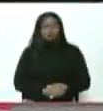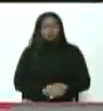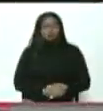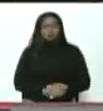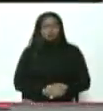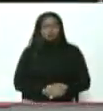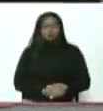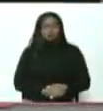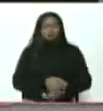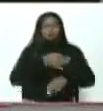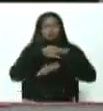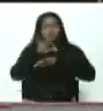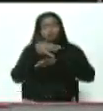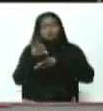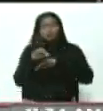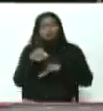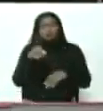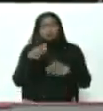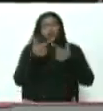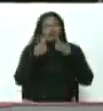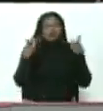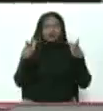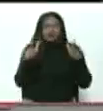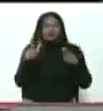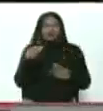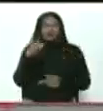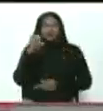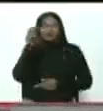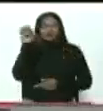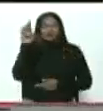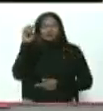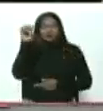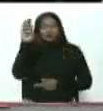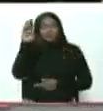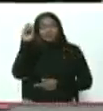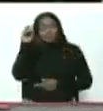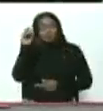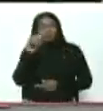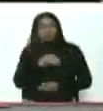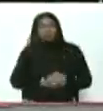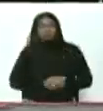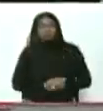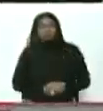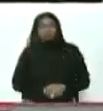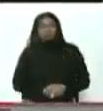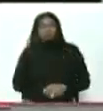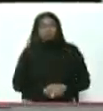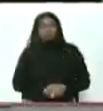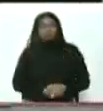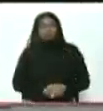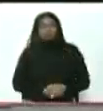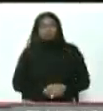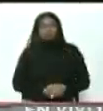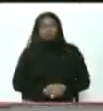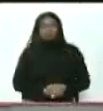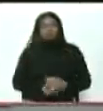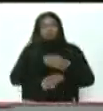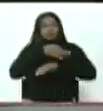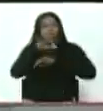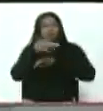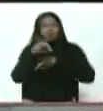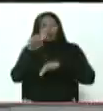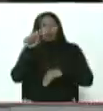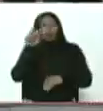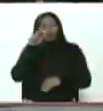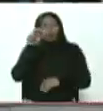En el municipio Libertad, Pablo Cariaco. En en el municipio